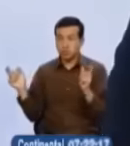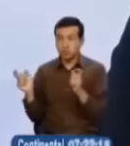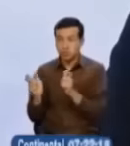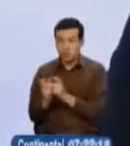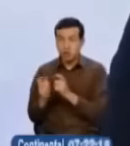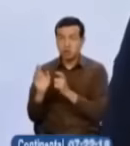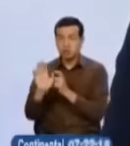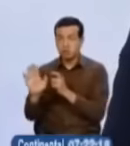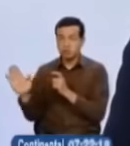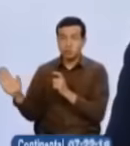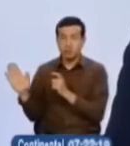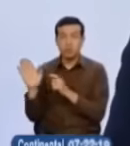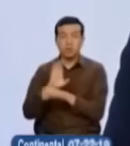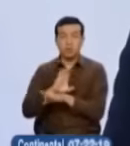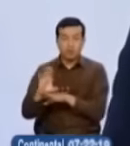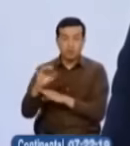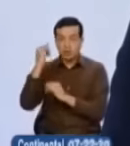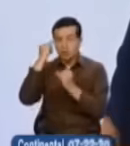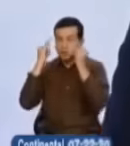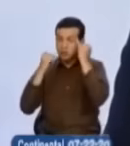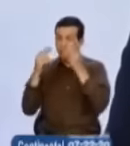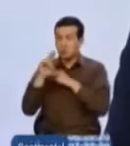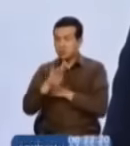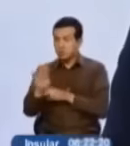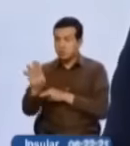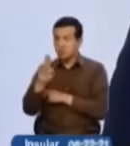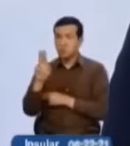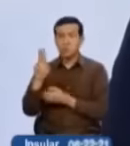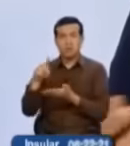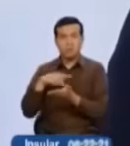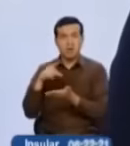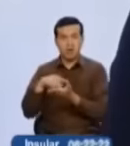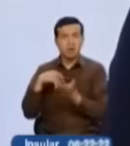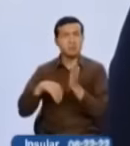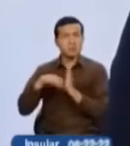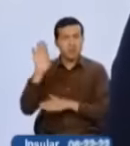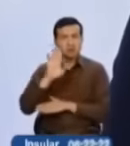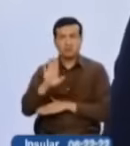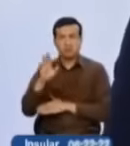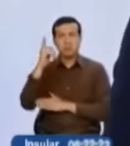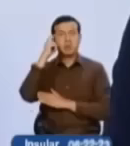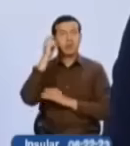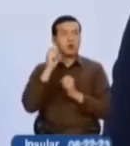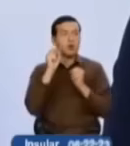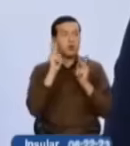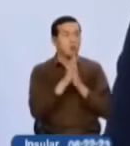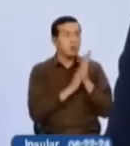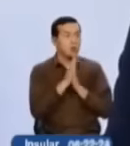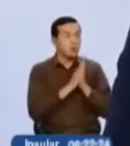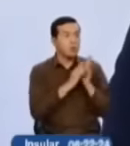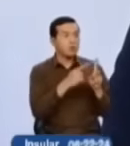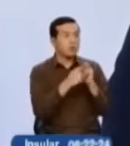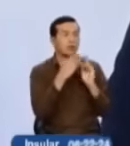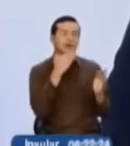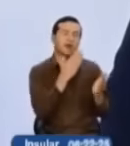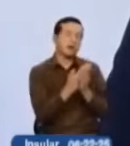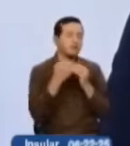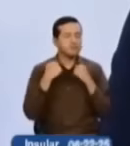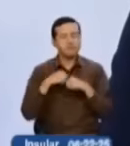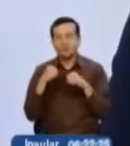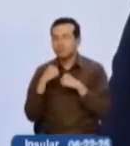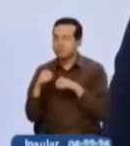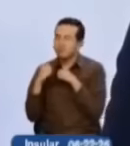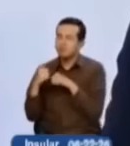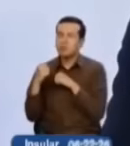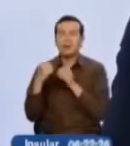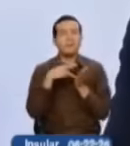diversificada en estos pequeños emprendedores, pues es la de menor riesgo, porque ellos valoran la oportunidad que les da el financiamiento, ¿sí?,